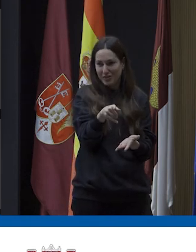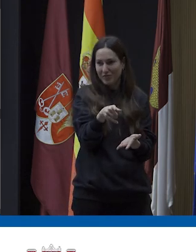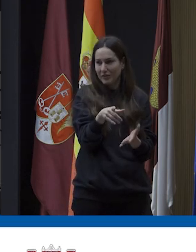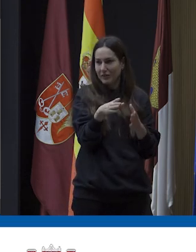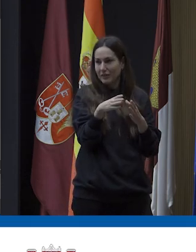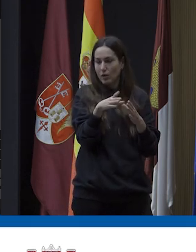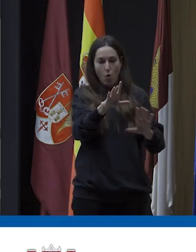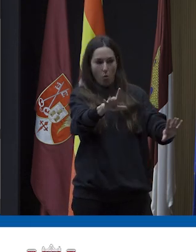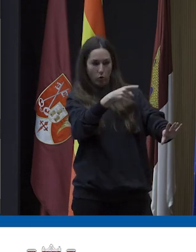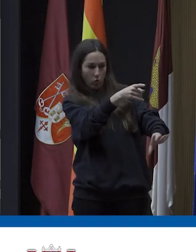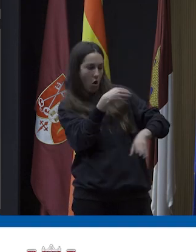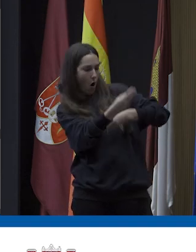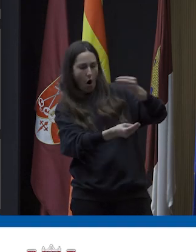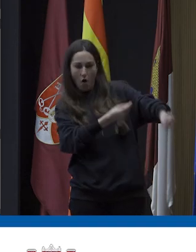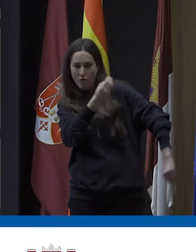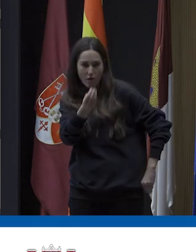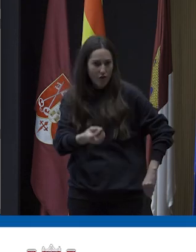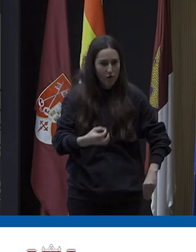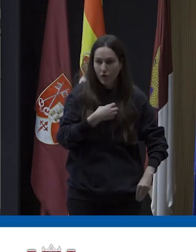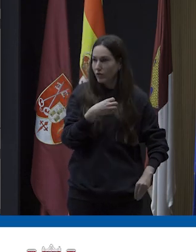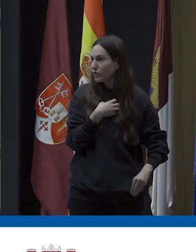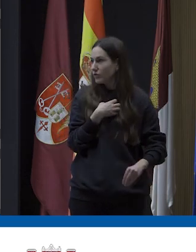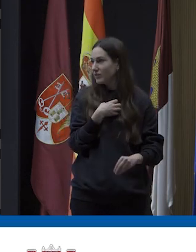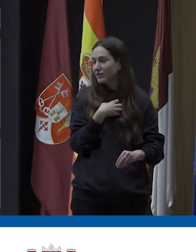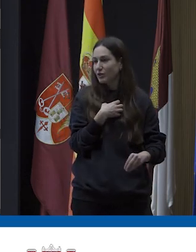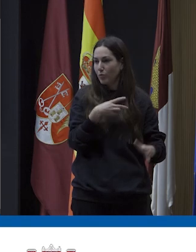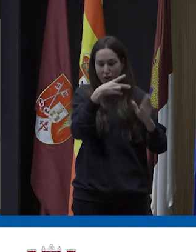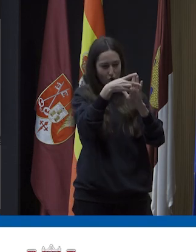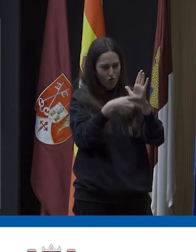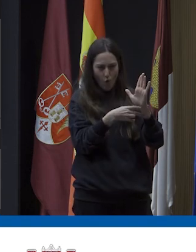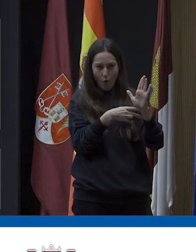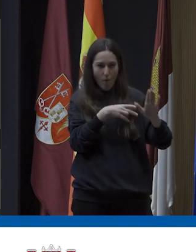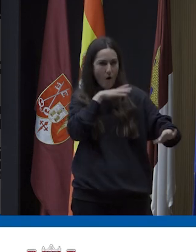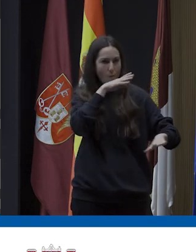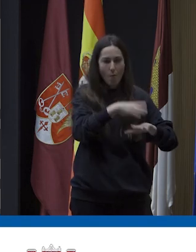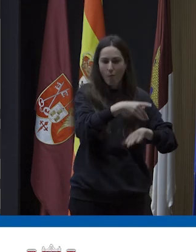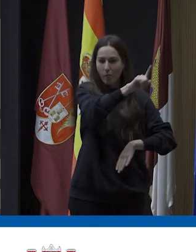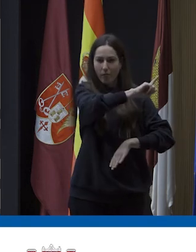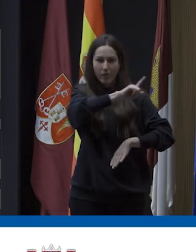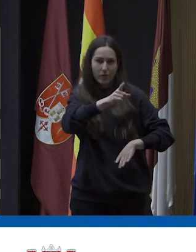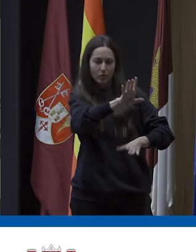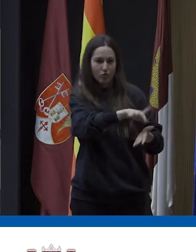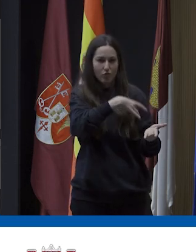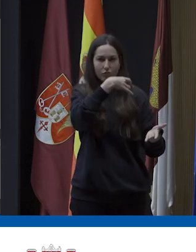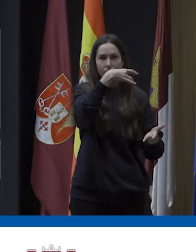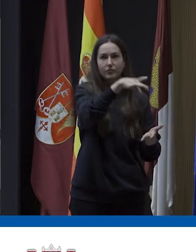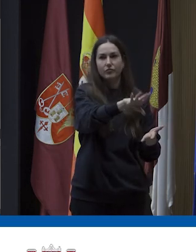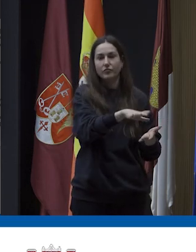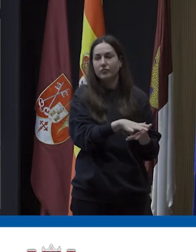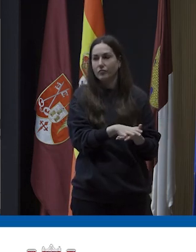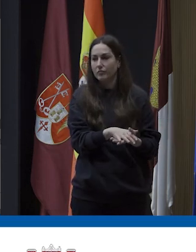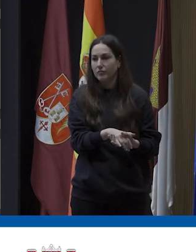dije, no, usted esto no puede hacerlo. Esto es una historia... todas las normas. Esto es de circo. Y